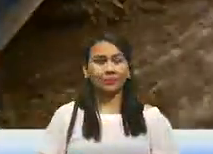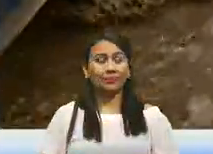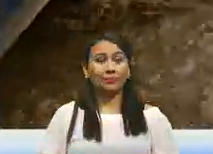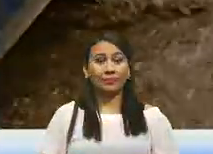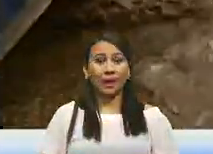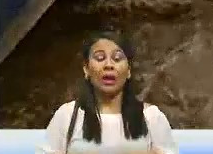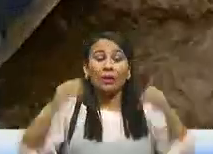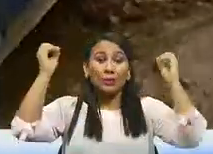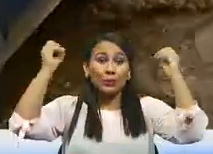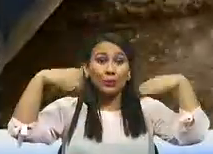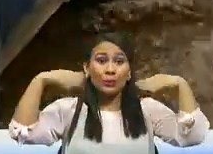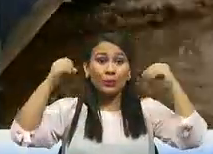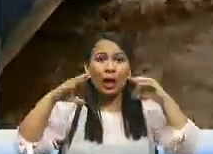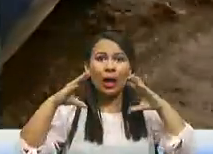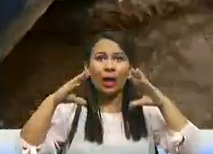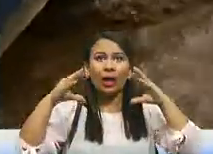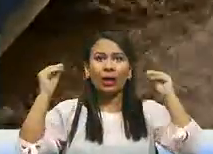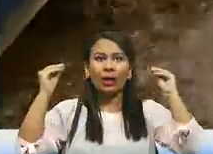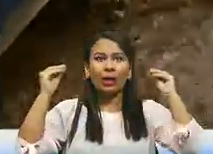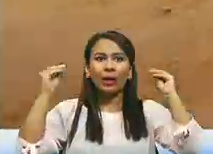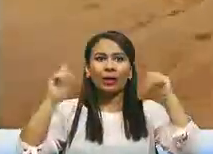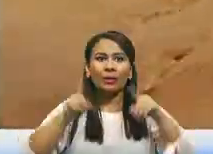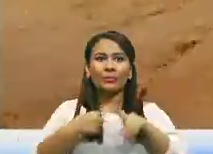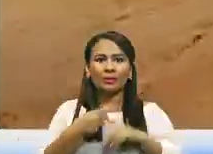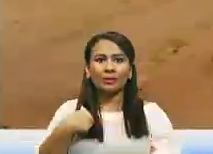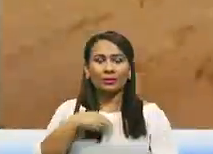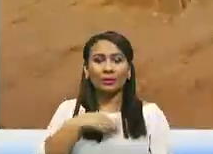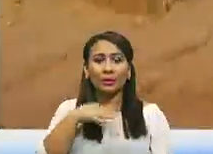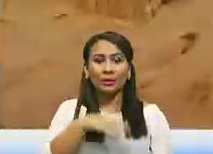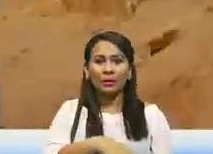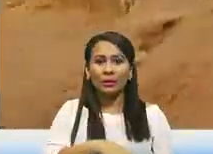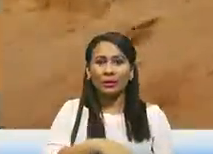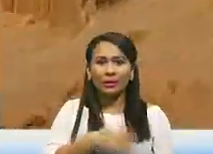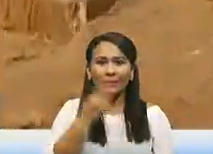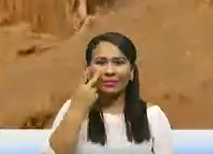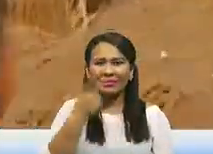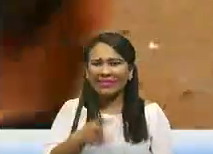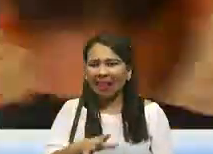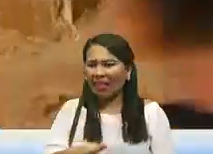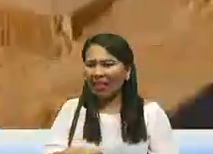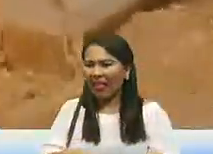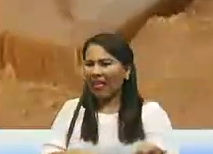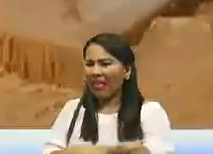Aunque la lluvia cesó a nuestro arribo, los estragos eran evidentes.